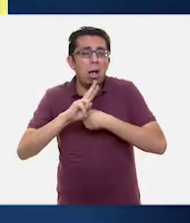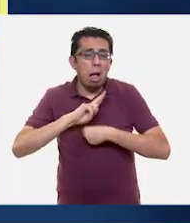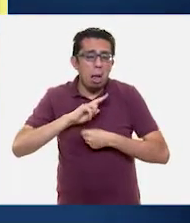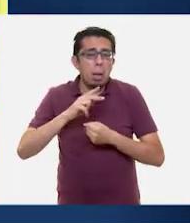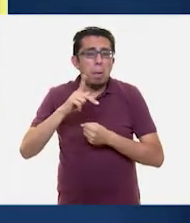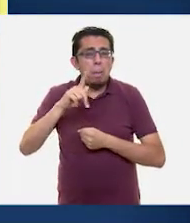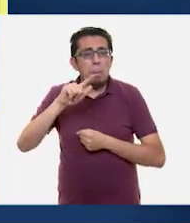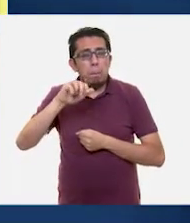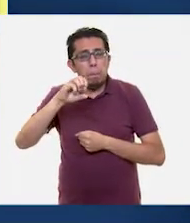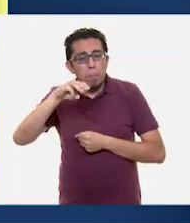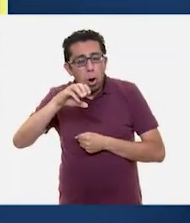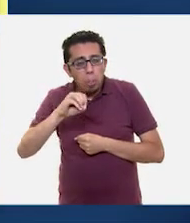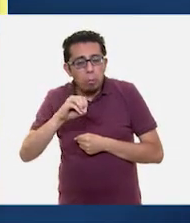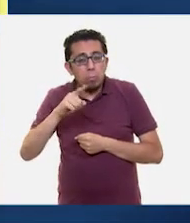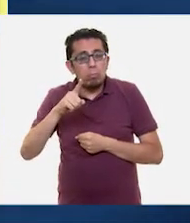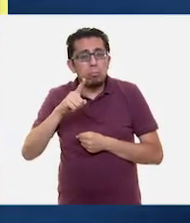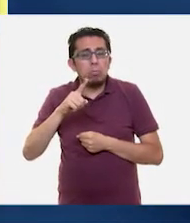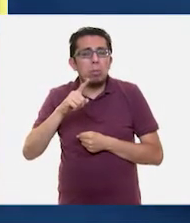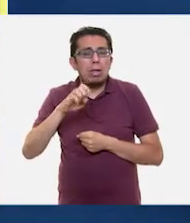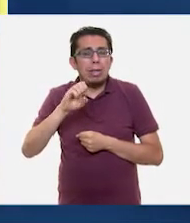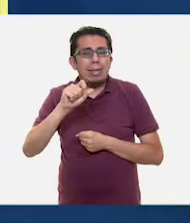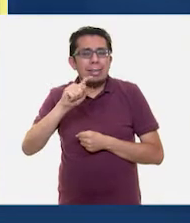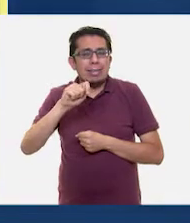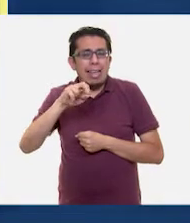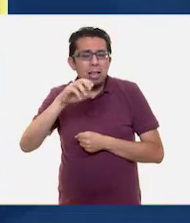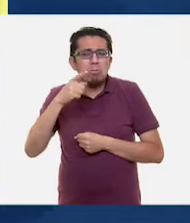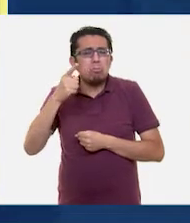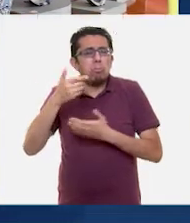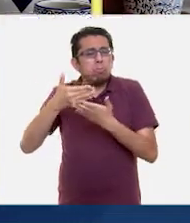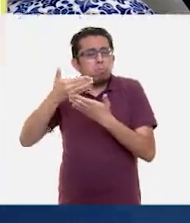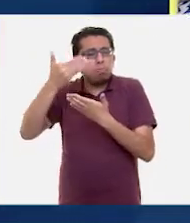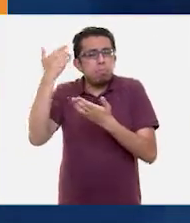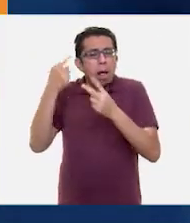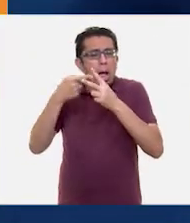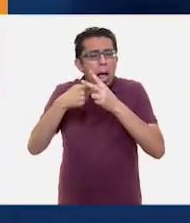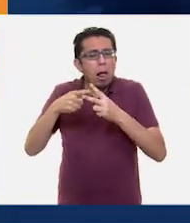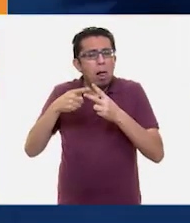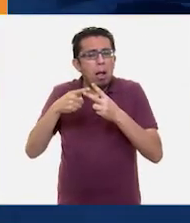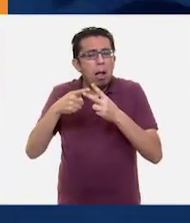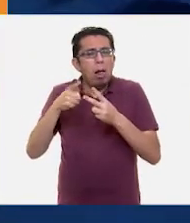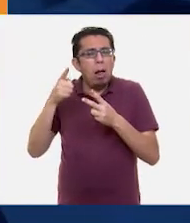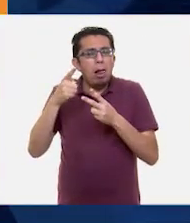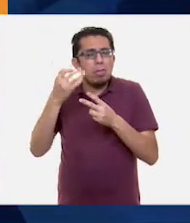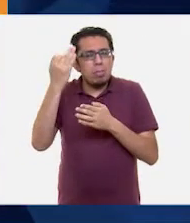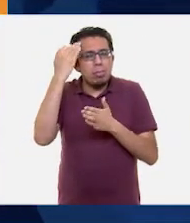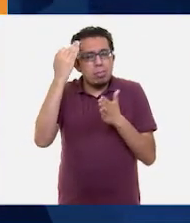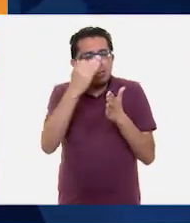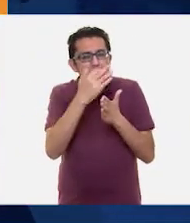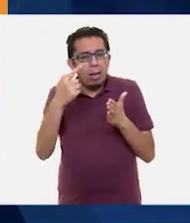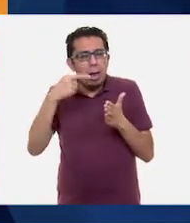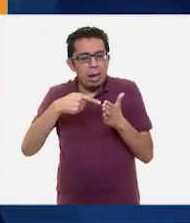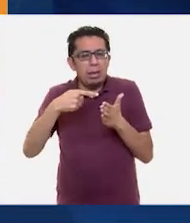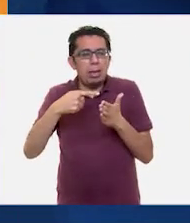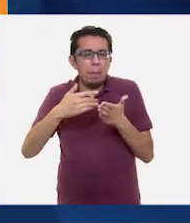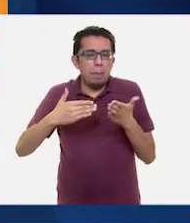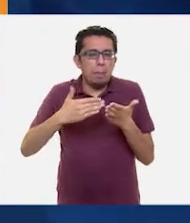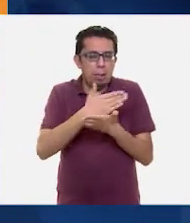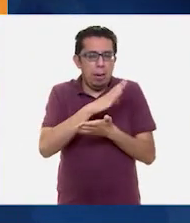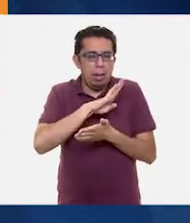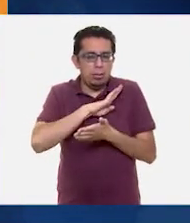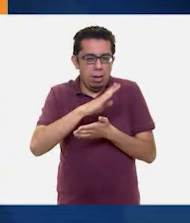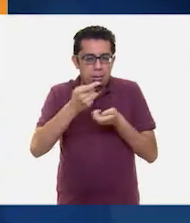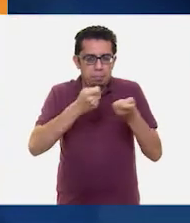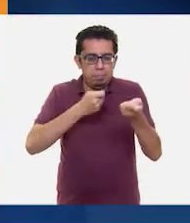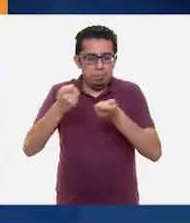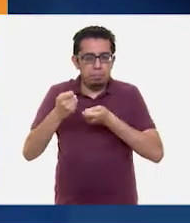de esa manera desde la época virreinal. ¿Cómo van con su observación? ¿Ya encontraron elementos matemáticos? En